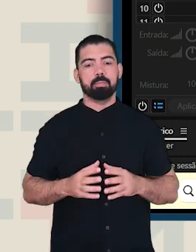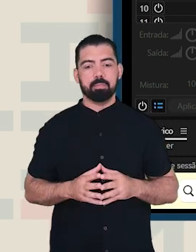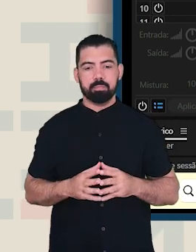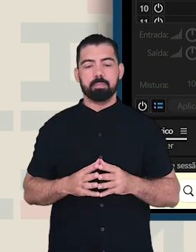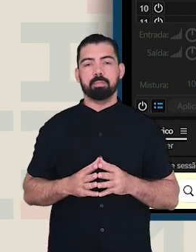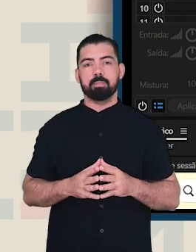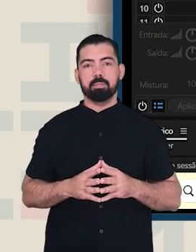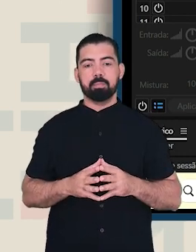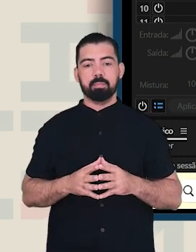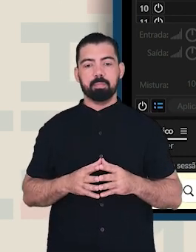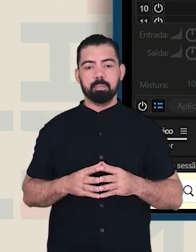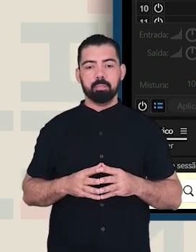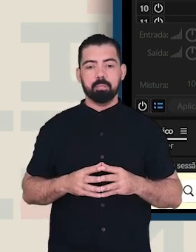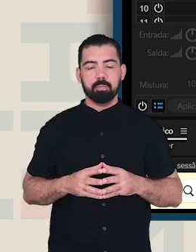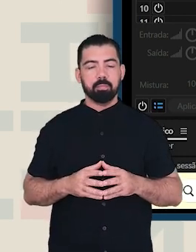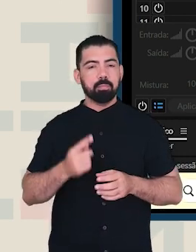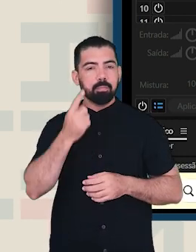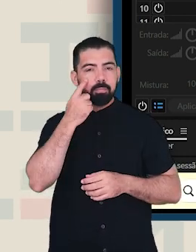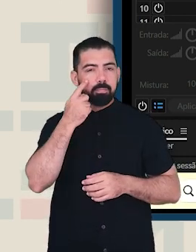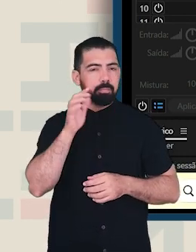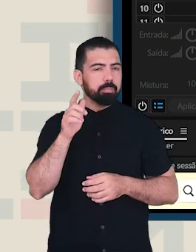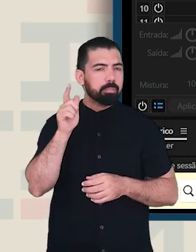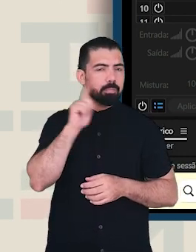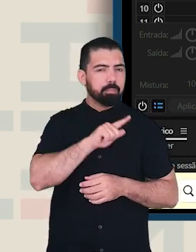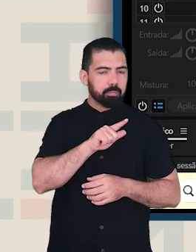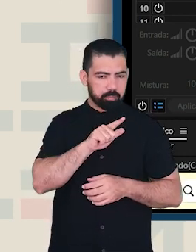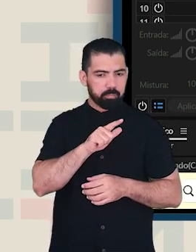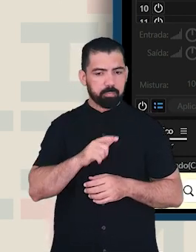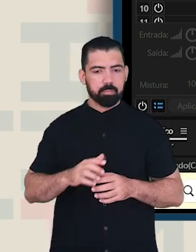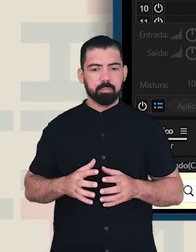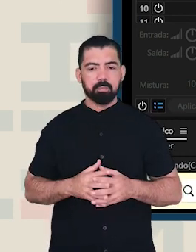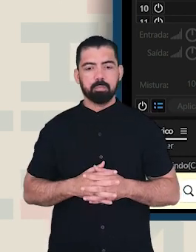pelo que yo me lembro. Vamos a escuchar ese son.